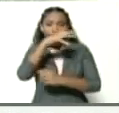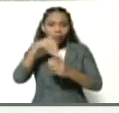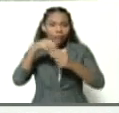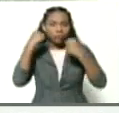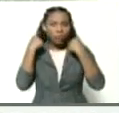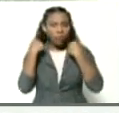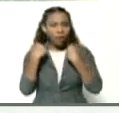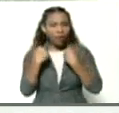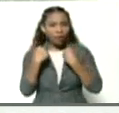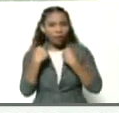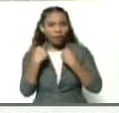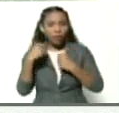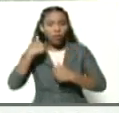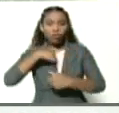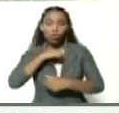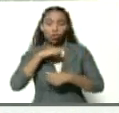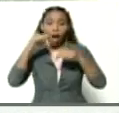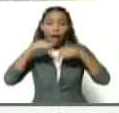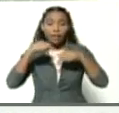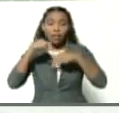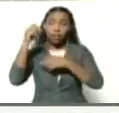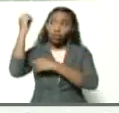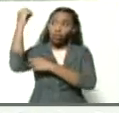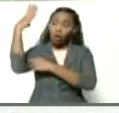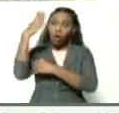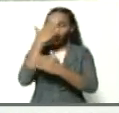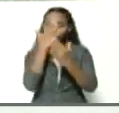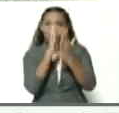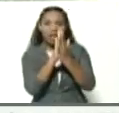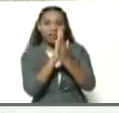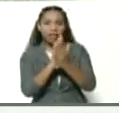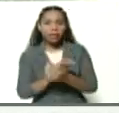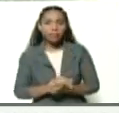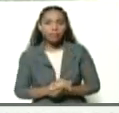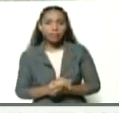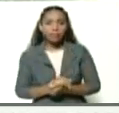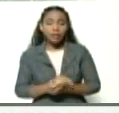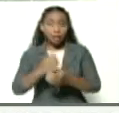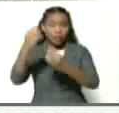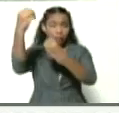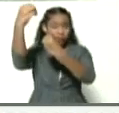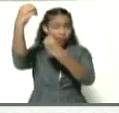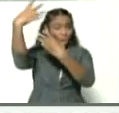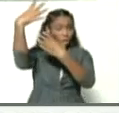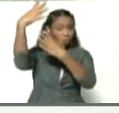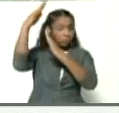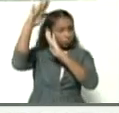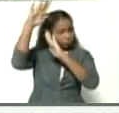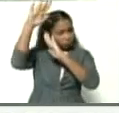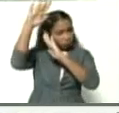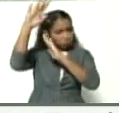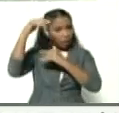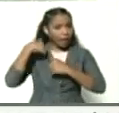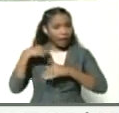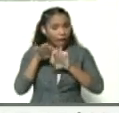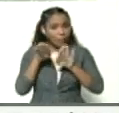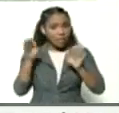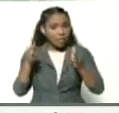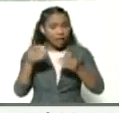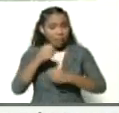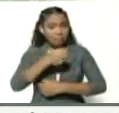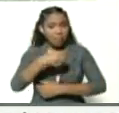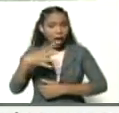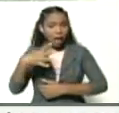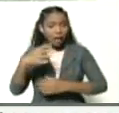radical. Estamos aquí con el sol de frente. Pega aquí en esta mesa blanca y